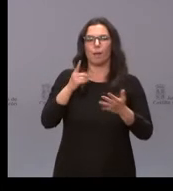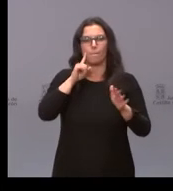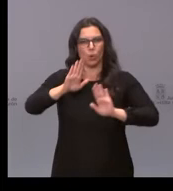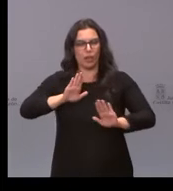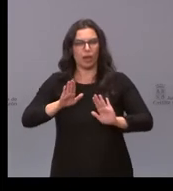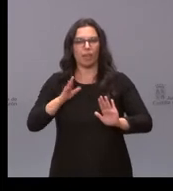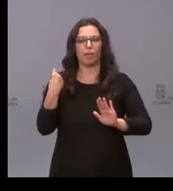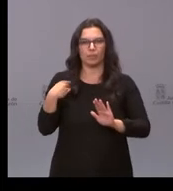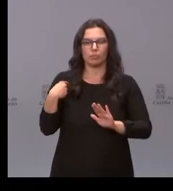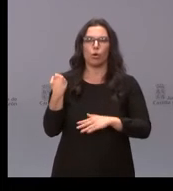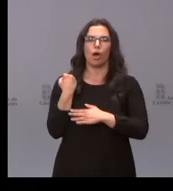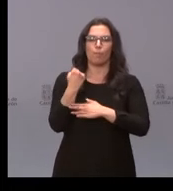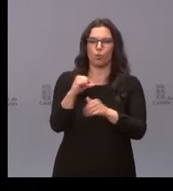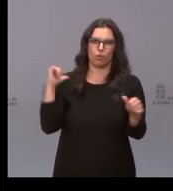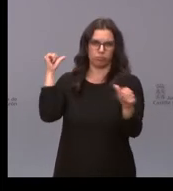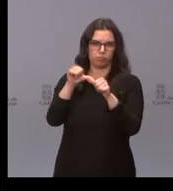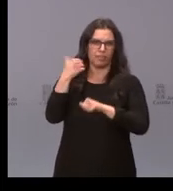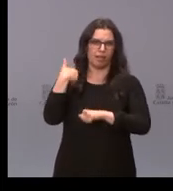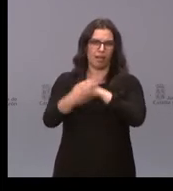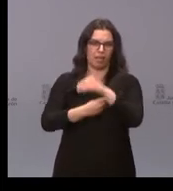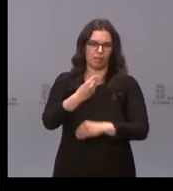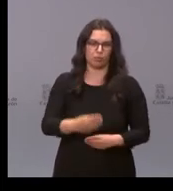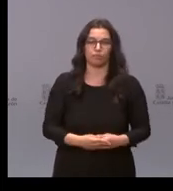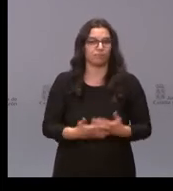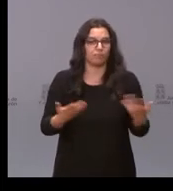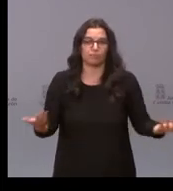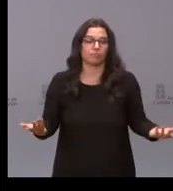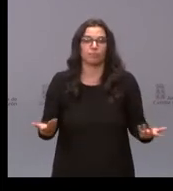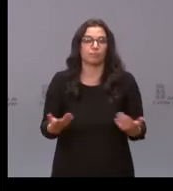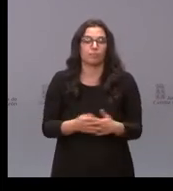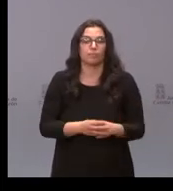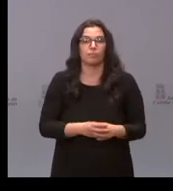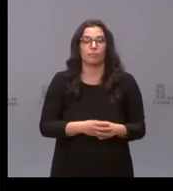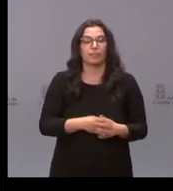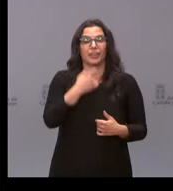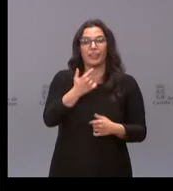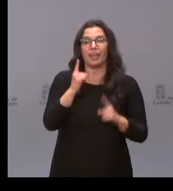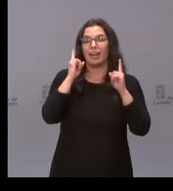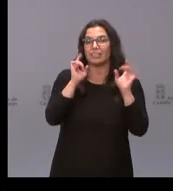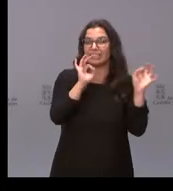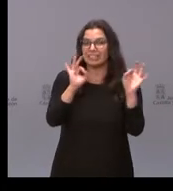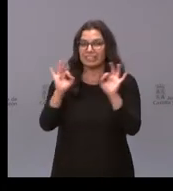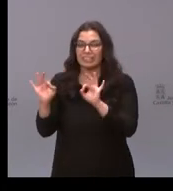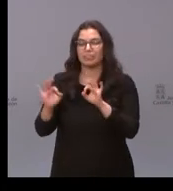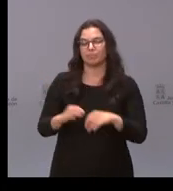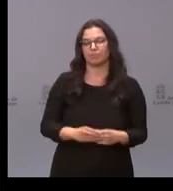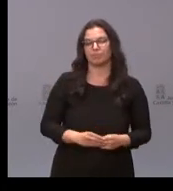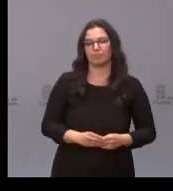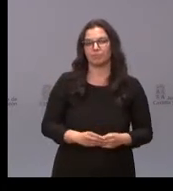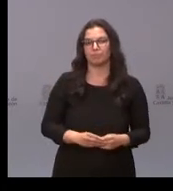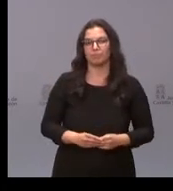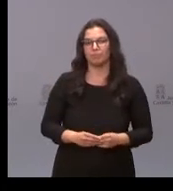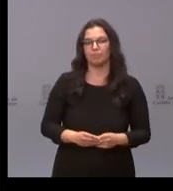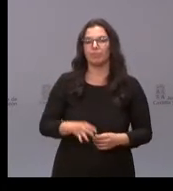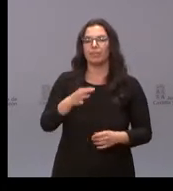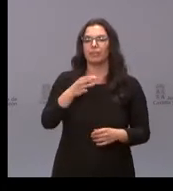que ya venimos desarrollando en fin por citar ya supuestos concretos de lo que estamos hablando hemos elegido 10